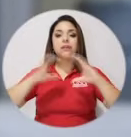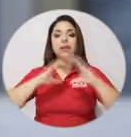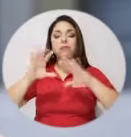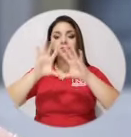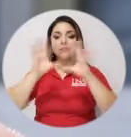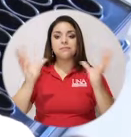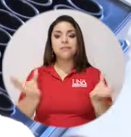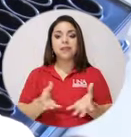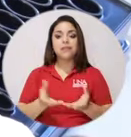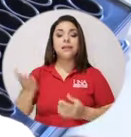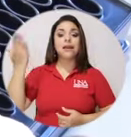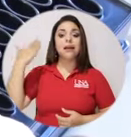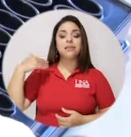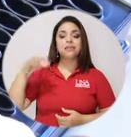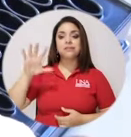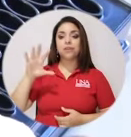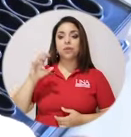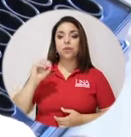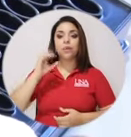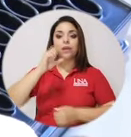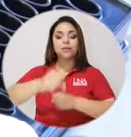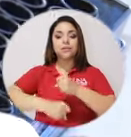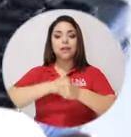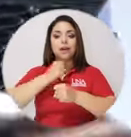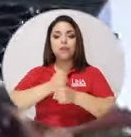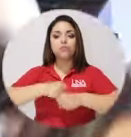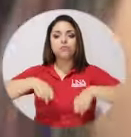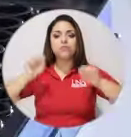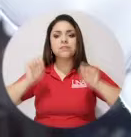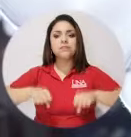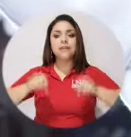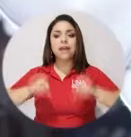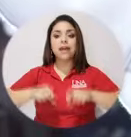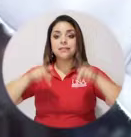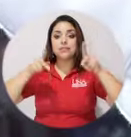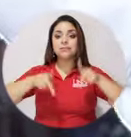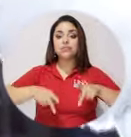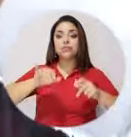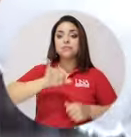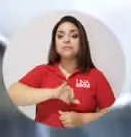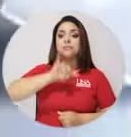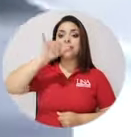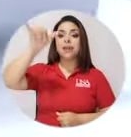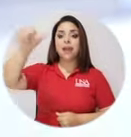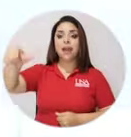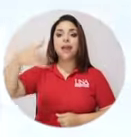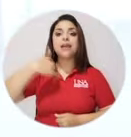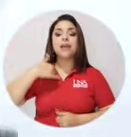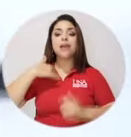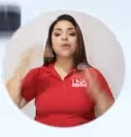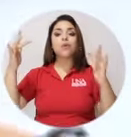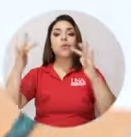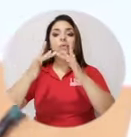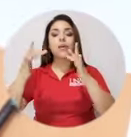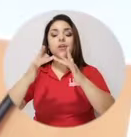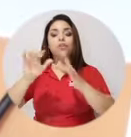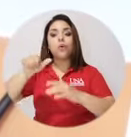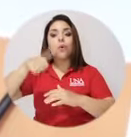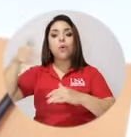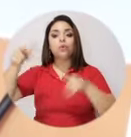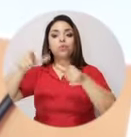Es decir, hace 50 años las posibilidades de que las personas viajaran y tuviesen contactos con